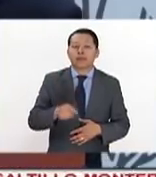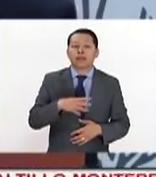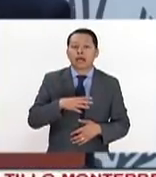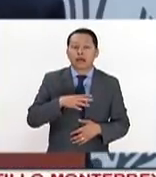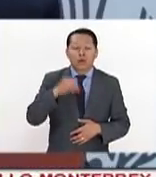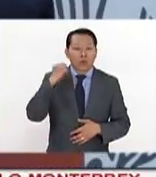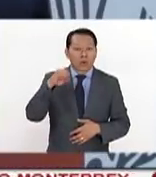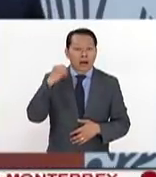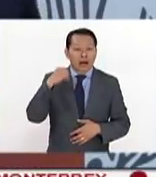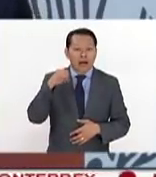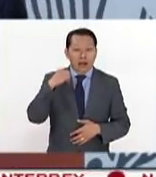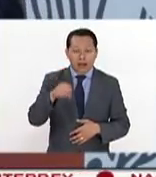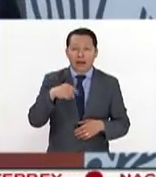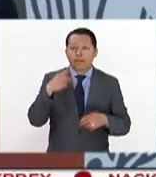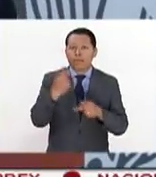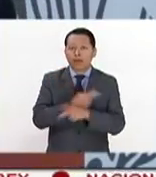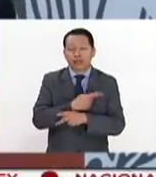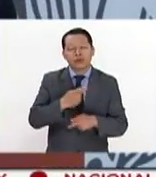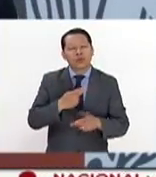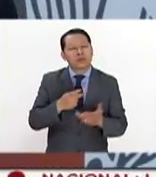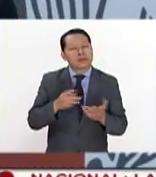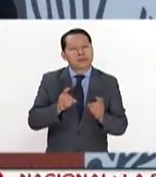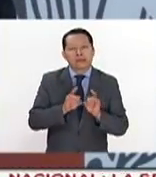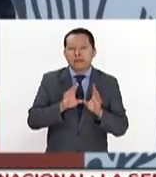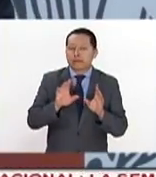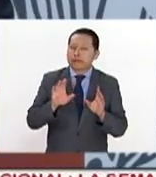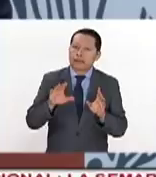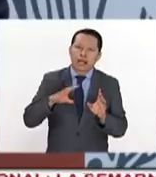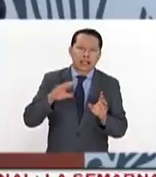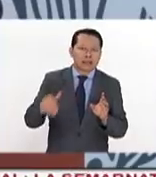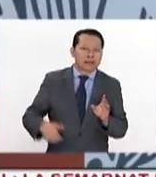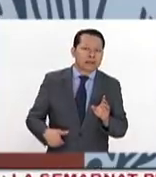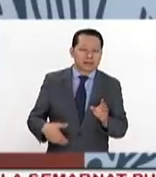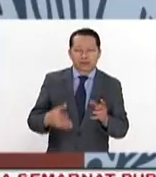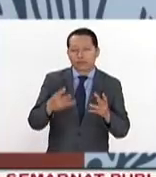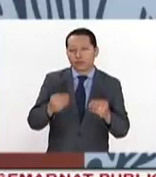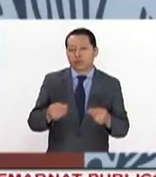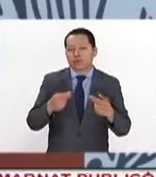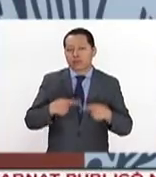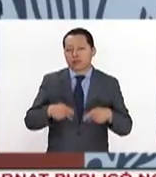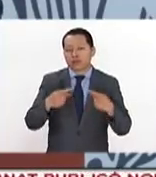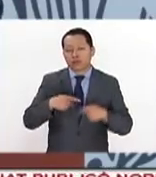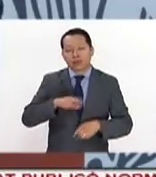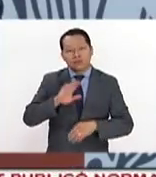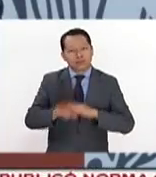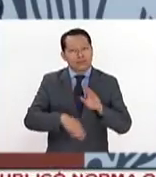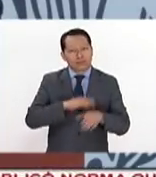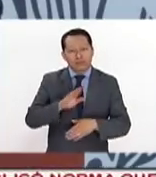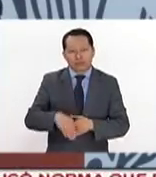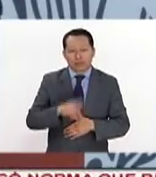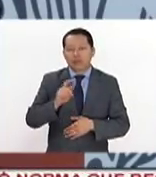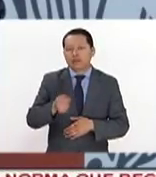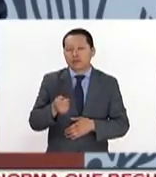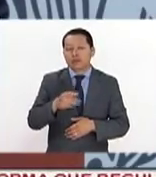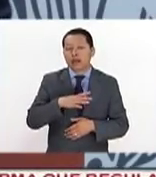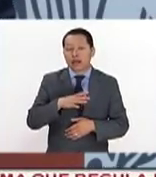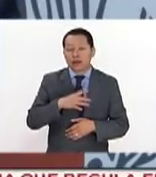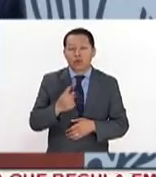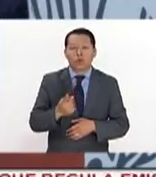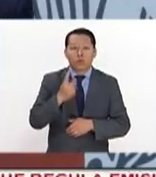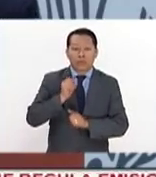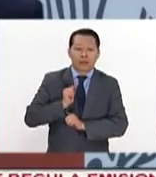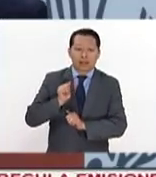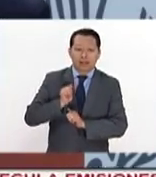Oaxaca, ocurrió un lamentable accidente que cobró la vida de varias personas. El deceso de un